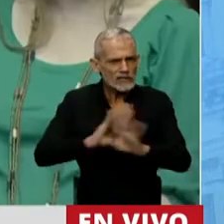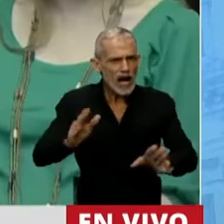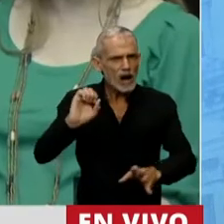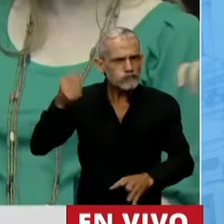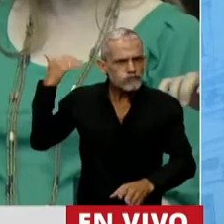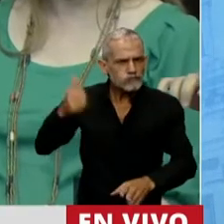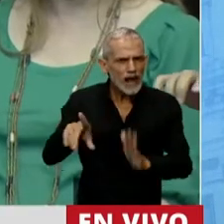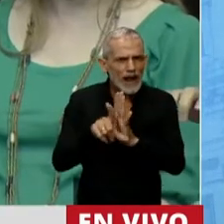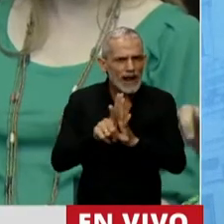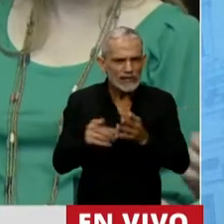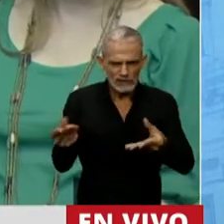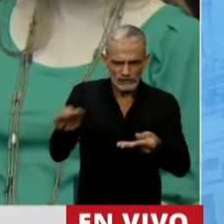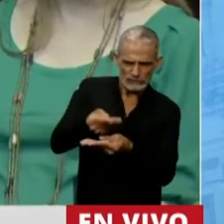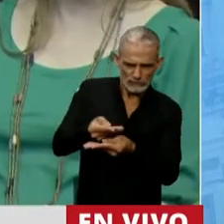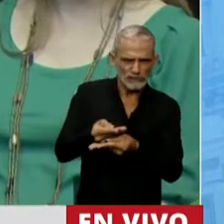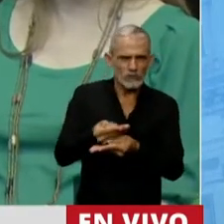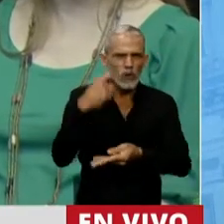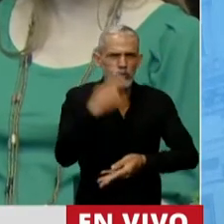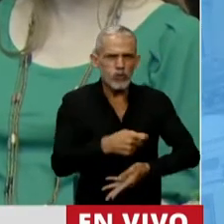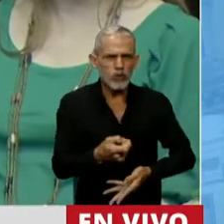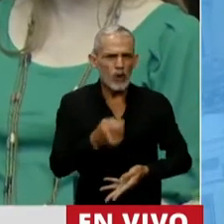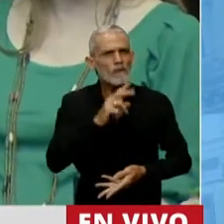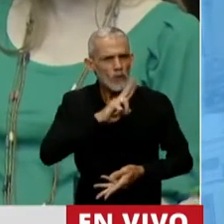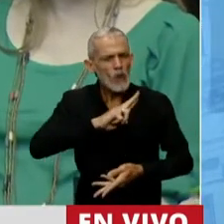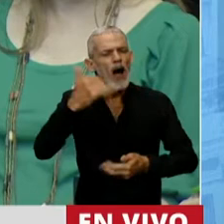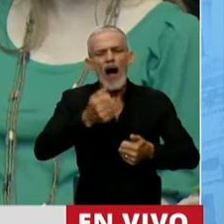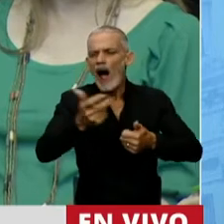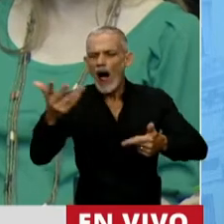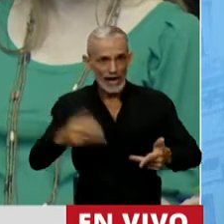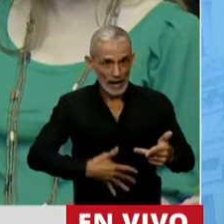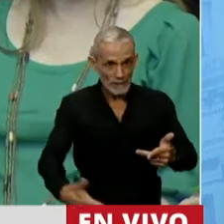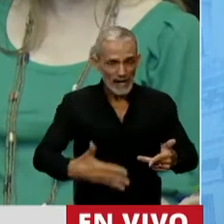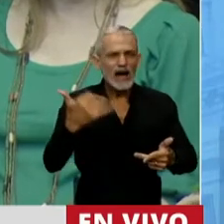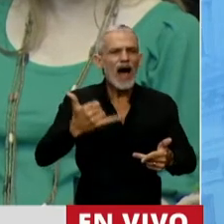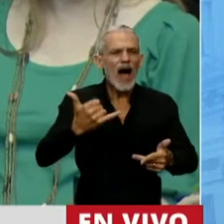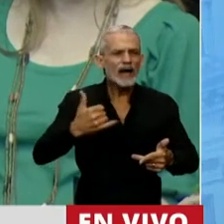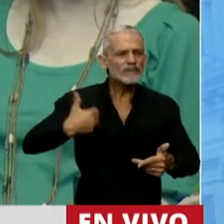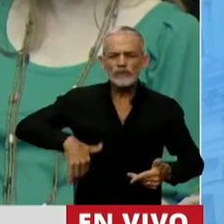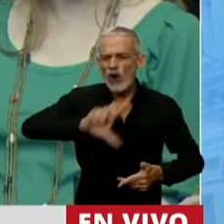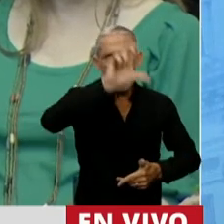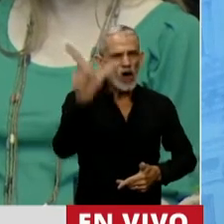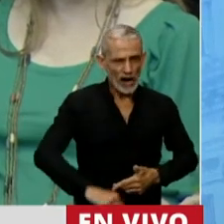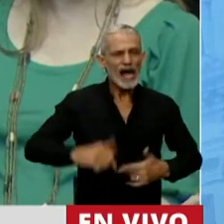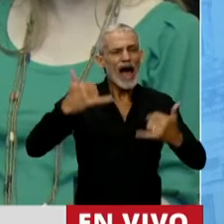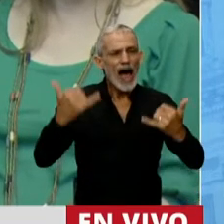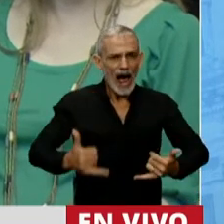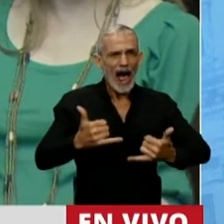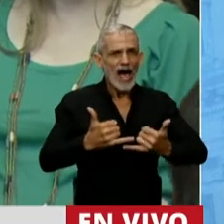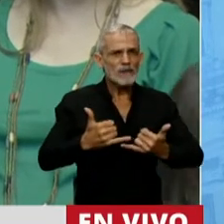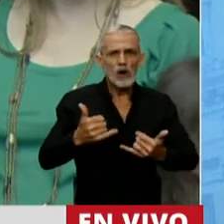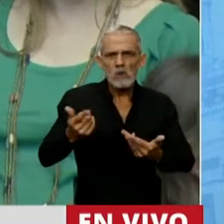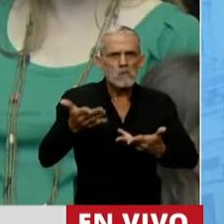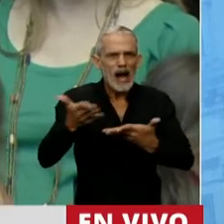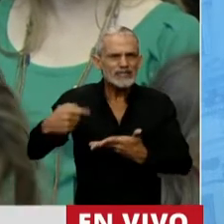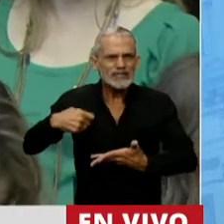y que lamentablemente no se cumple cuántas mujeres embarazadas hay a lo largo ya lo ancho del país que no la visita un